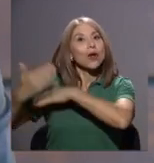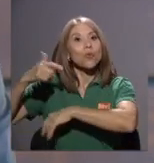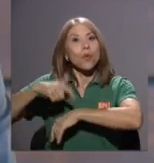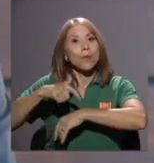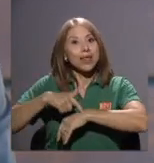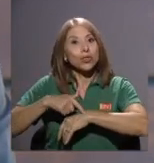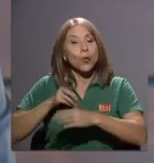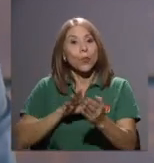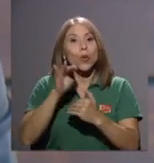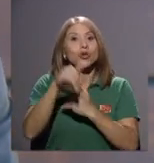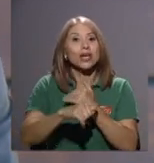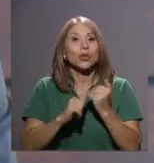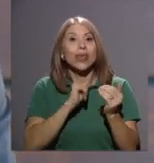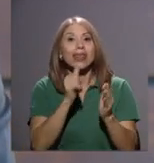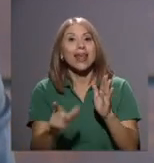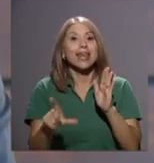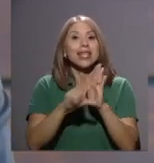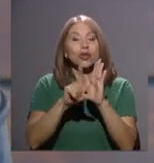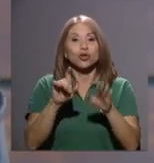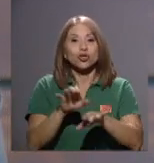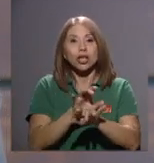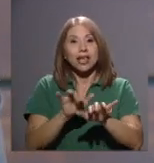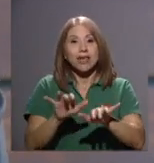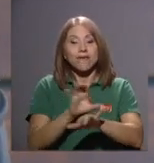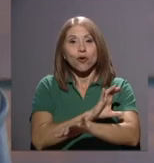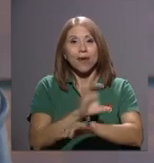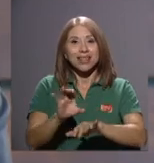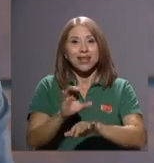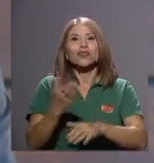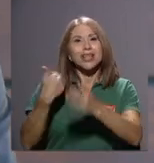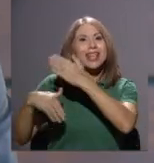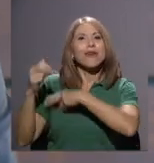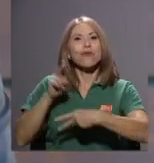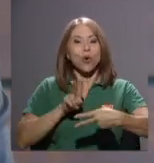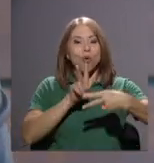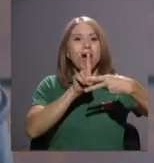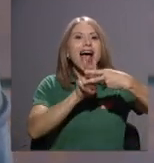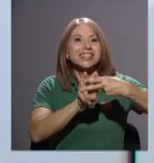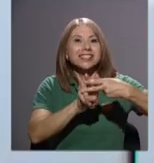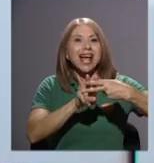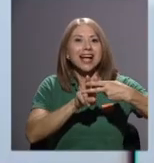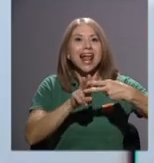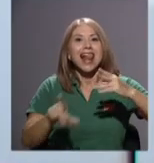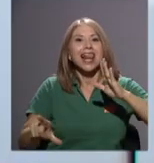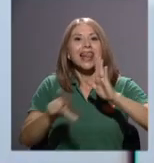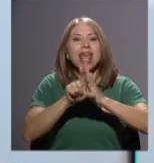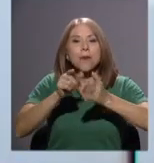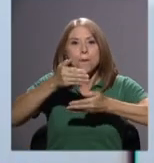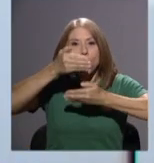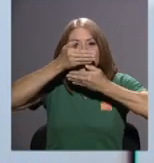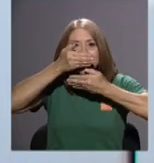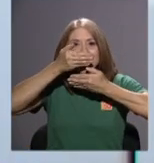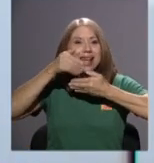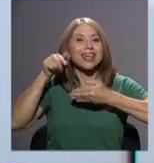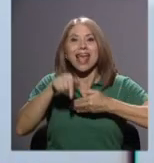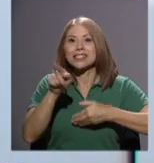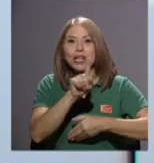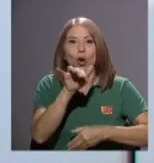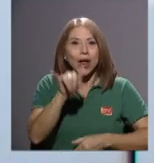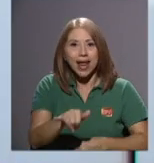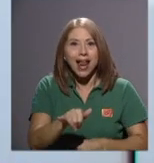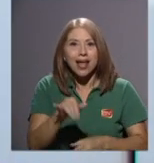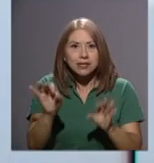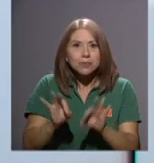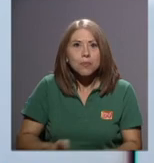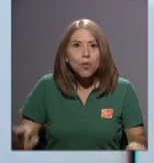proyecto de delitos informáticos, que fue inclusive un hashtag de ley Mordaza, que así no era. de, y que creo que es importante que lo